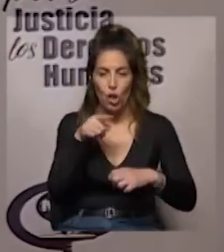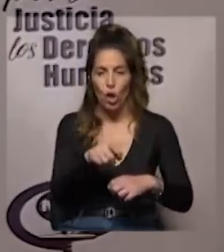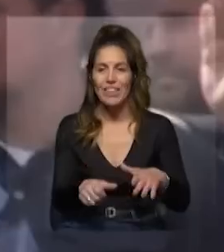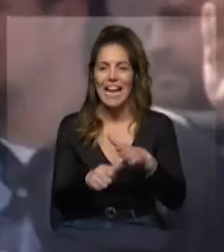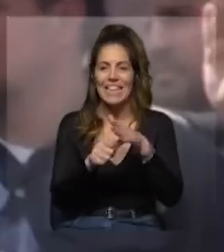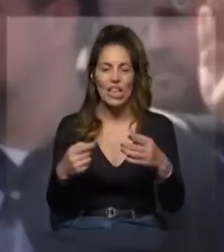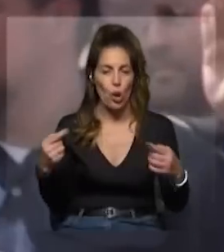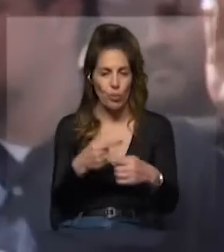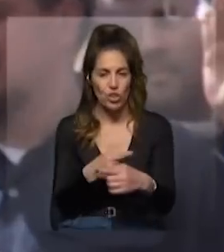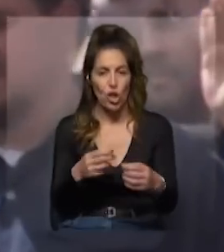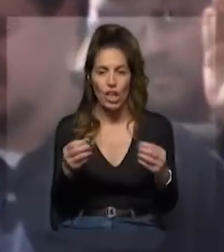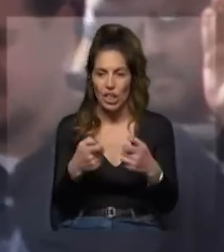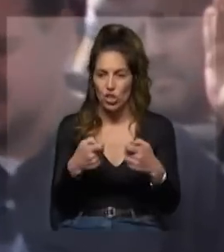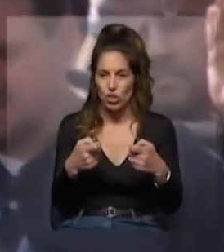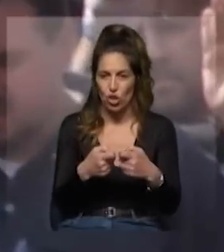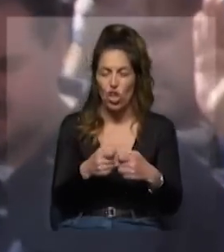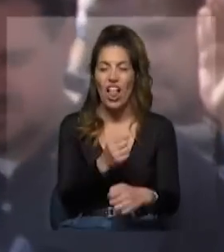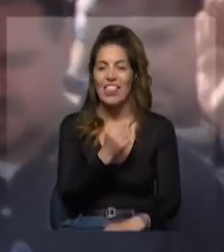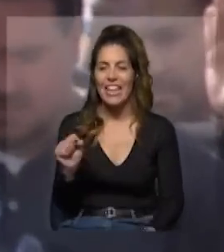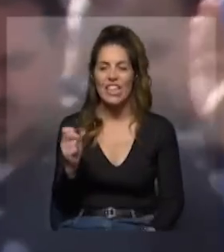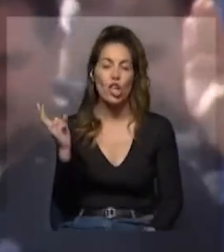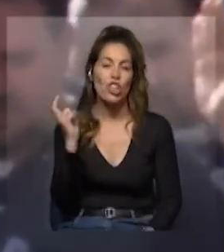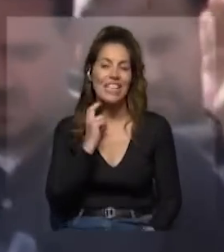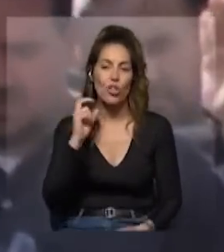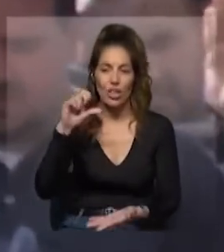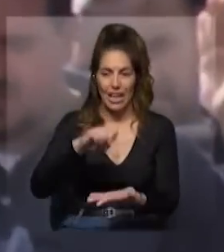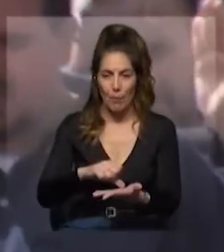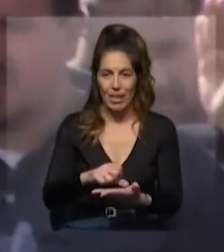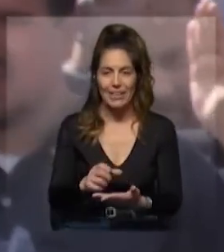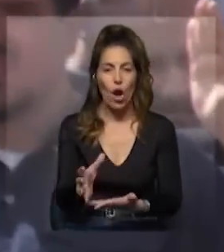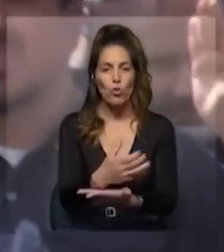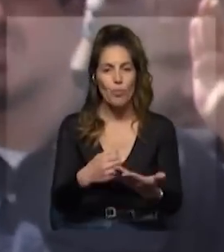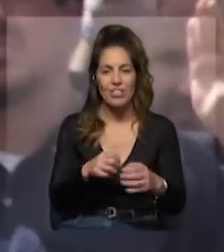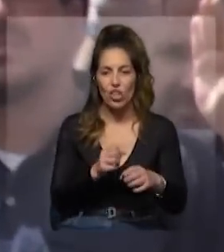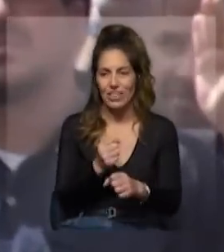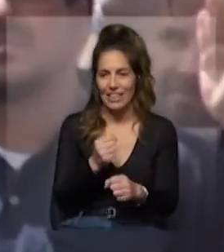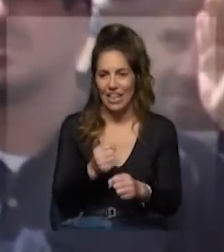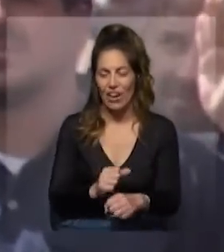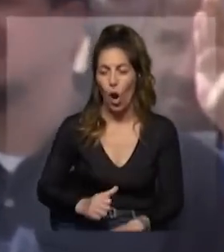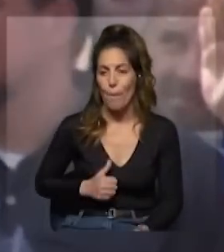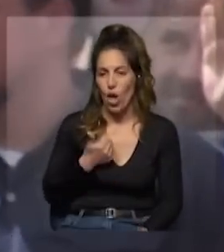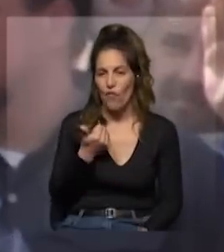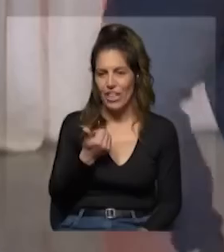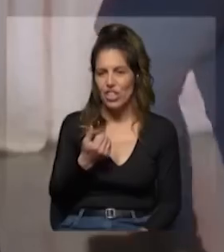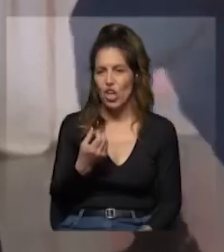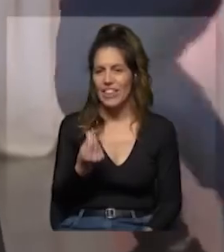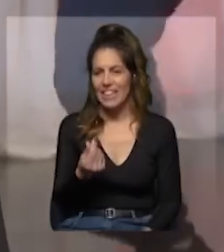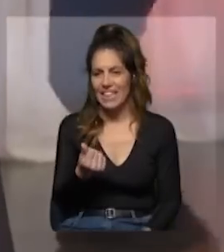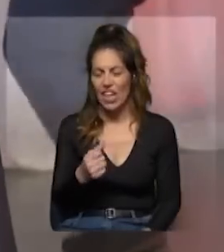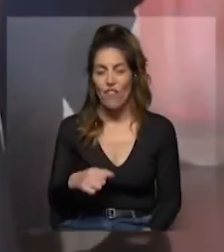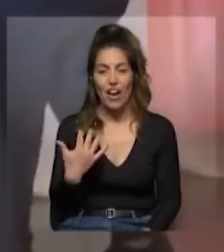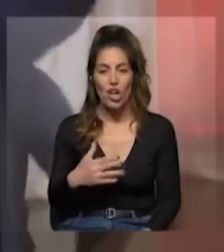opositor y sus Cómplices por los delitos de traición a la patria usurpación de funciones provecho y distracción de dinero y valores